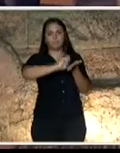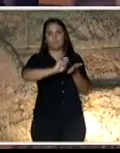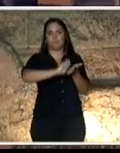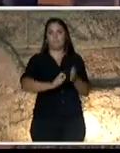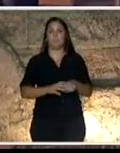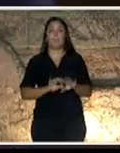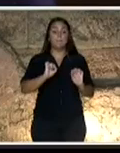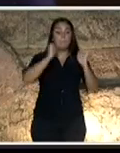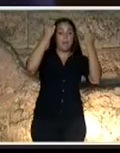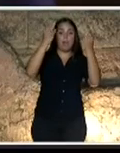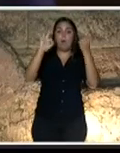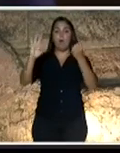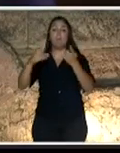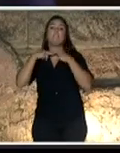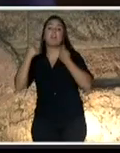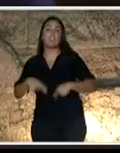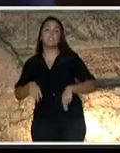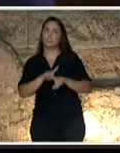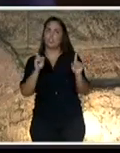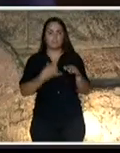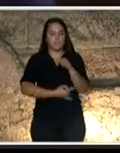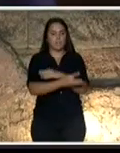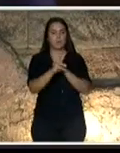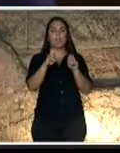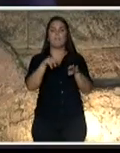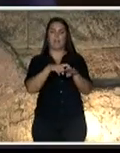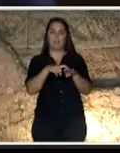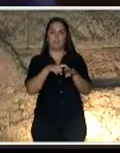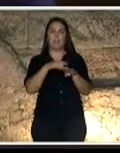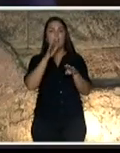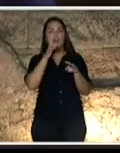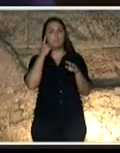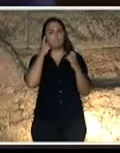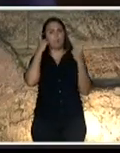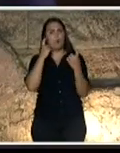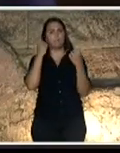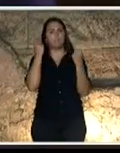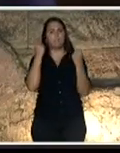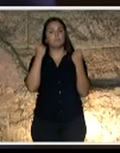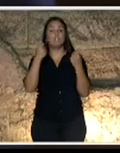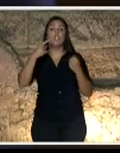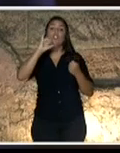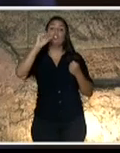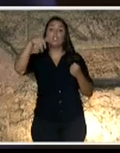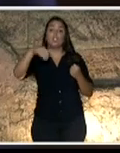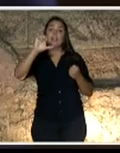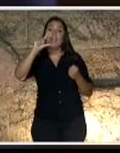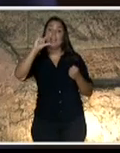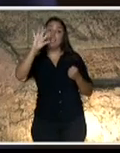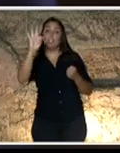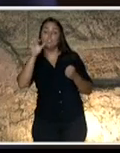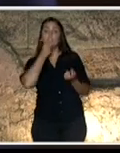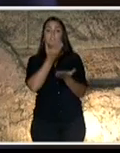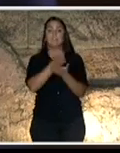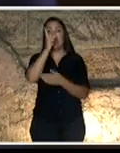derrota, sino el nacimiento de una nueva raza, que refuerza John Eliot al declarar en el